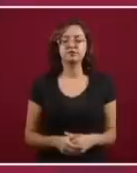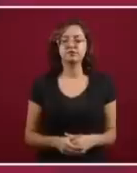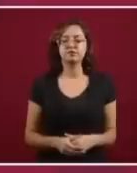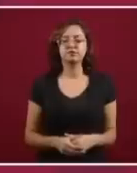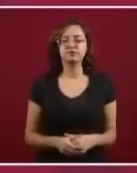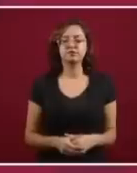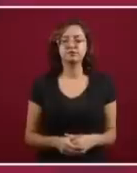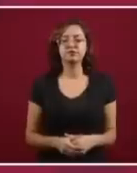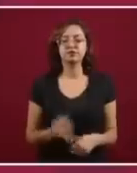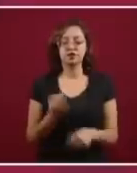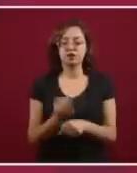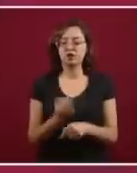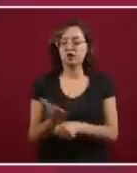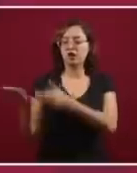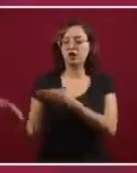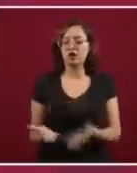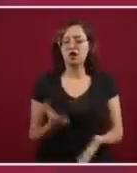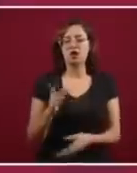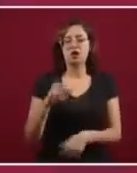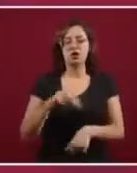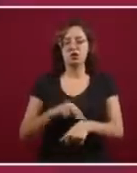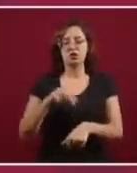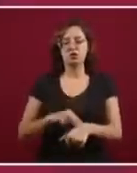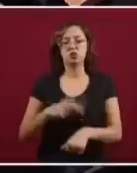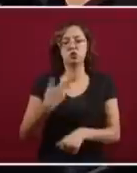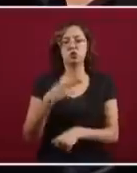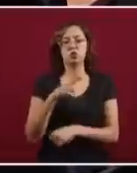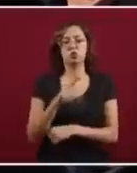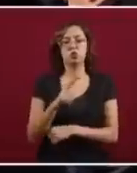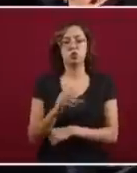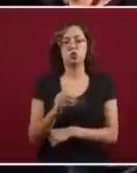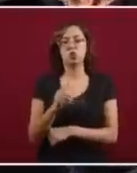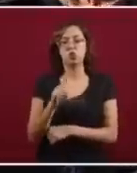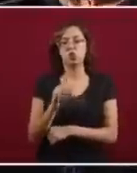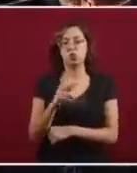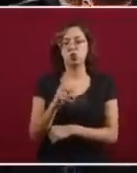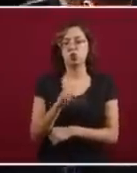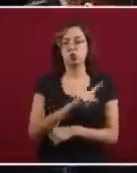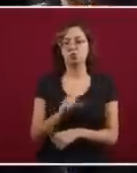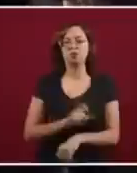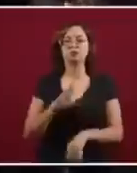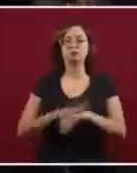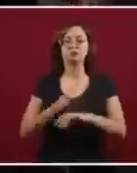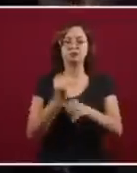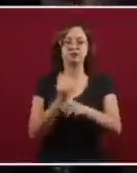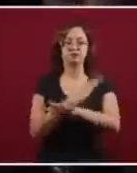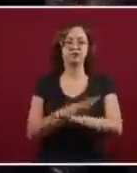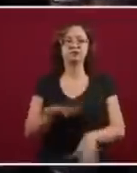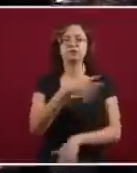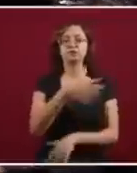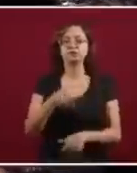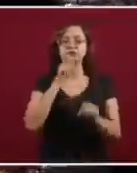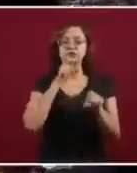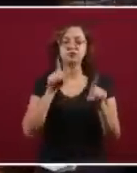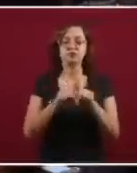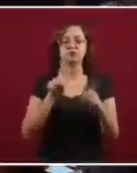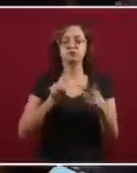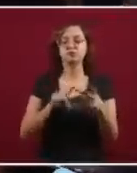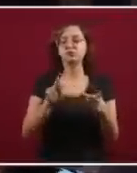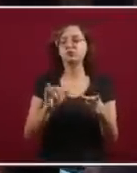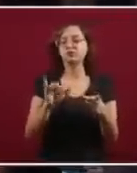el doctor hugo lópez gatell les va un informe en general también ricardo